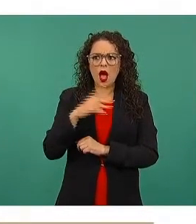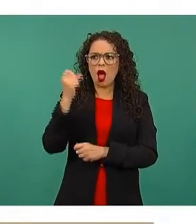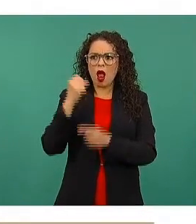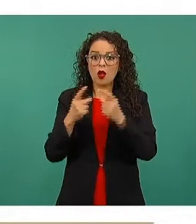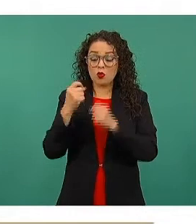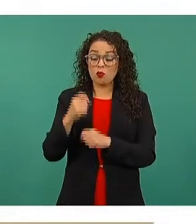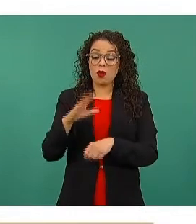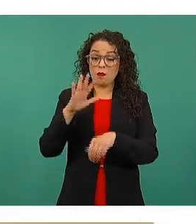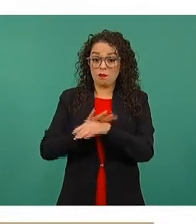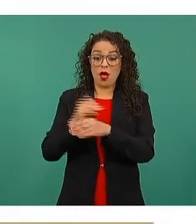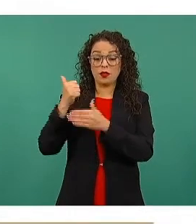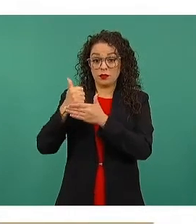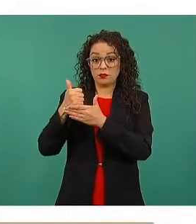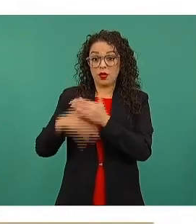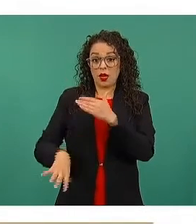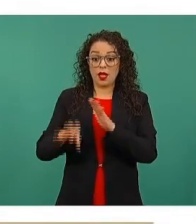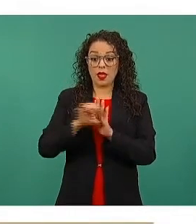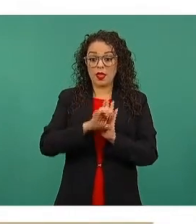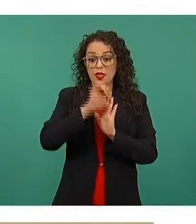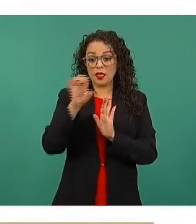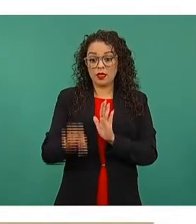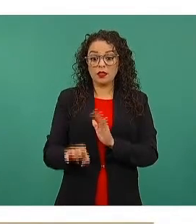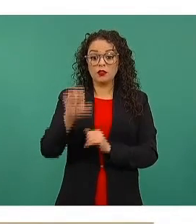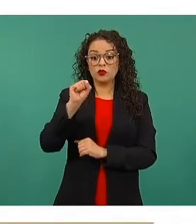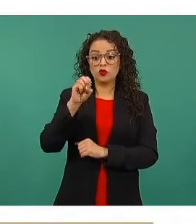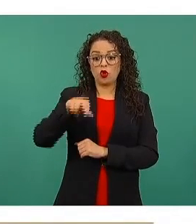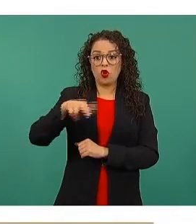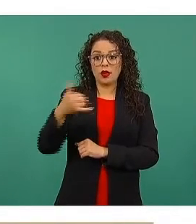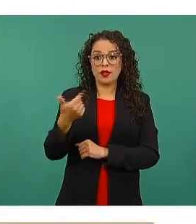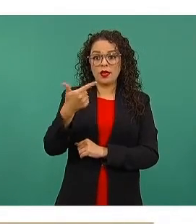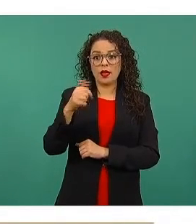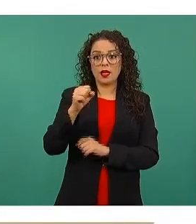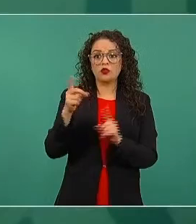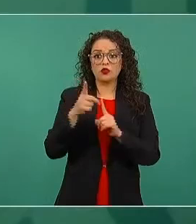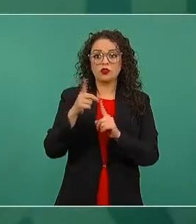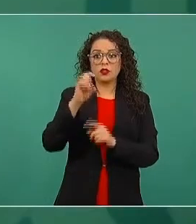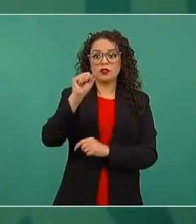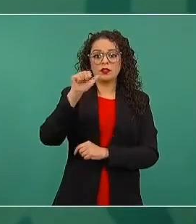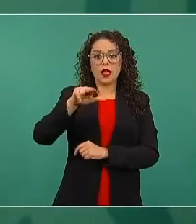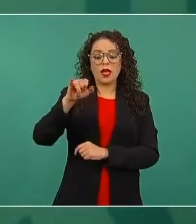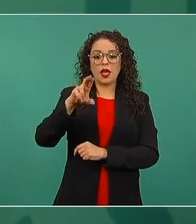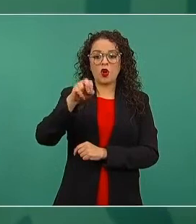precio promedio, como es el caso de Sony Gas en San Jerónimo, en Oaxaca,